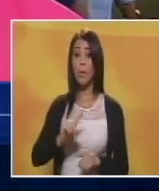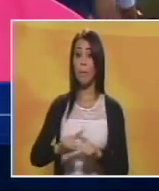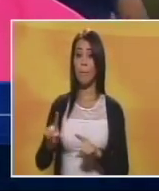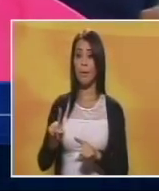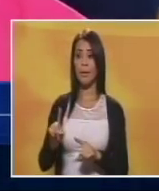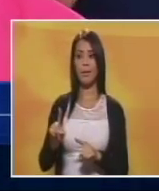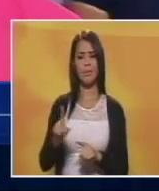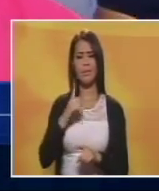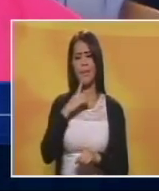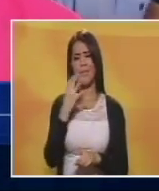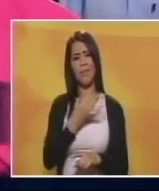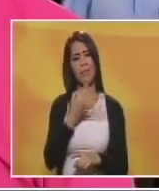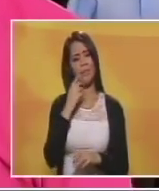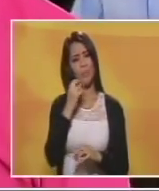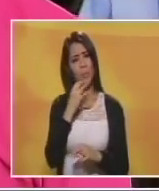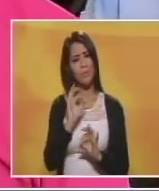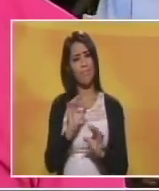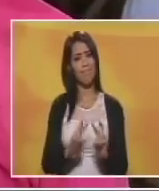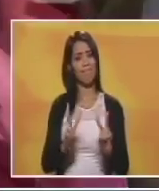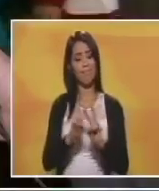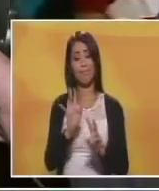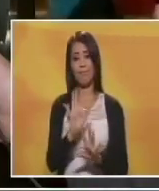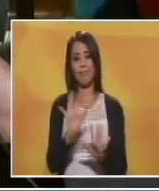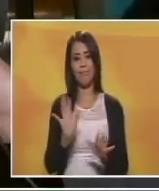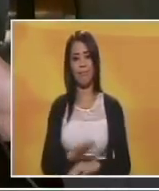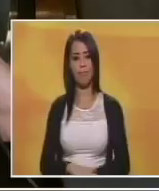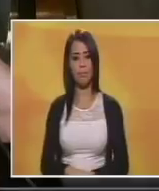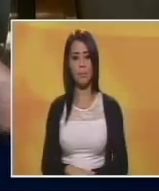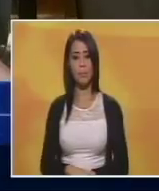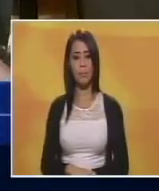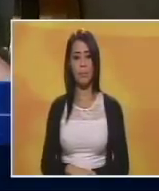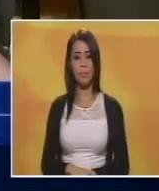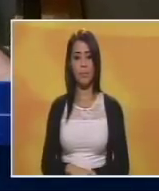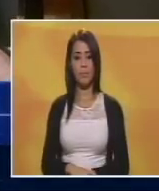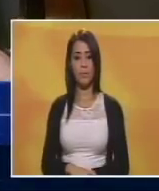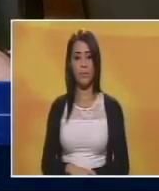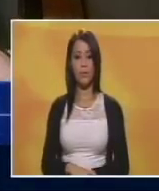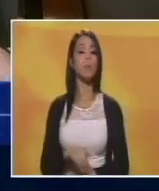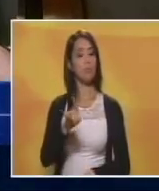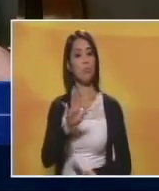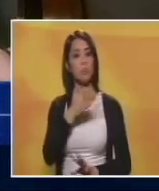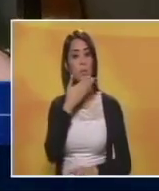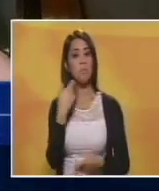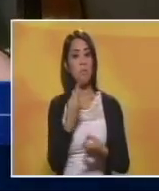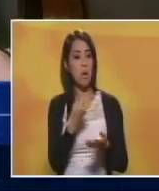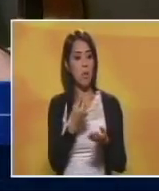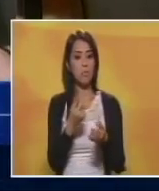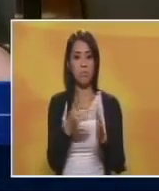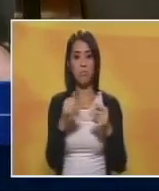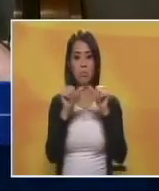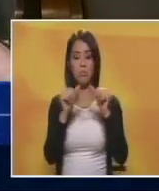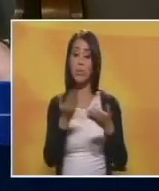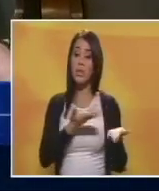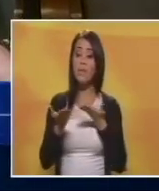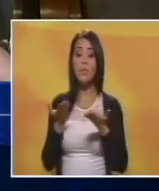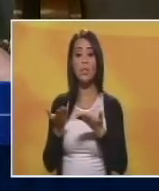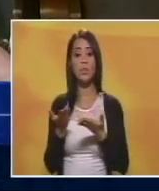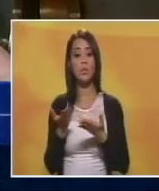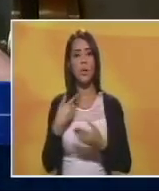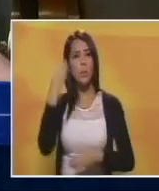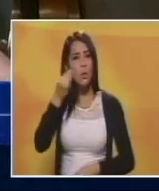de verdad no lo estamos valorando, lo estamos descuidando. Yo creo que de esa forma obtendremos un mejor servicio, que es lo que uno